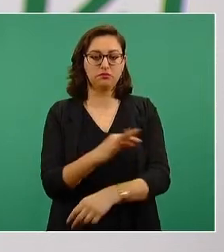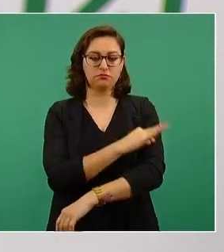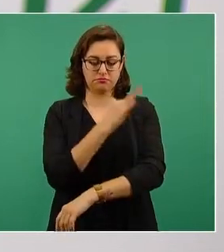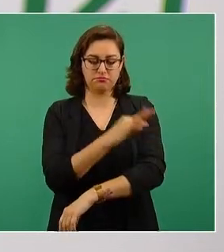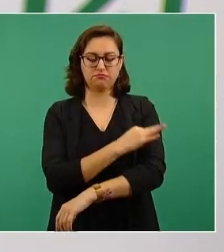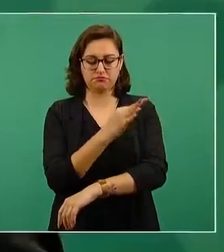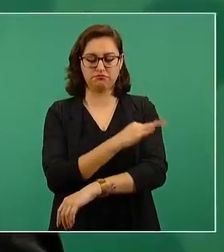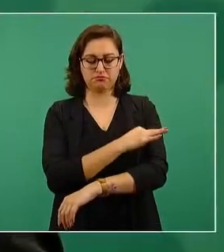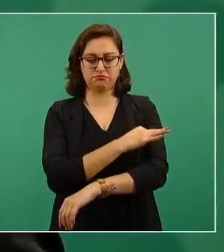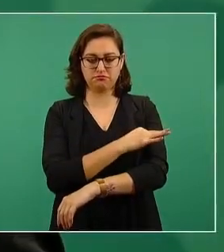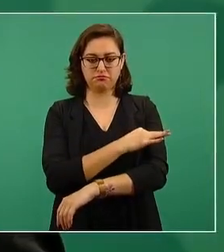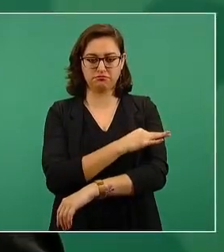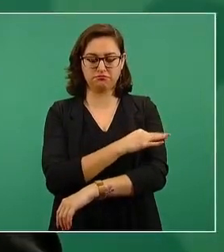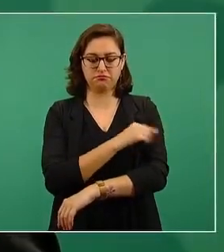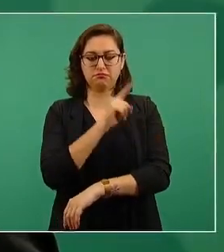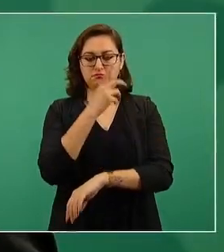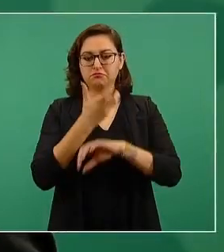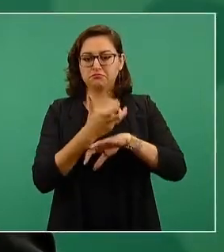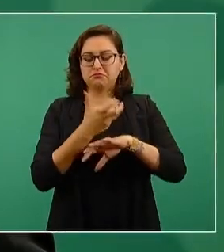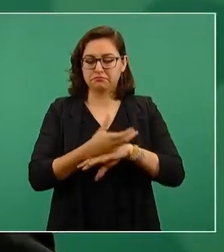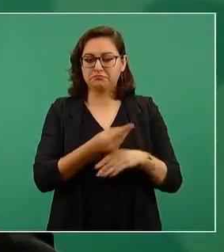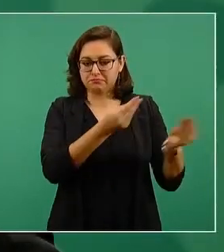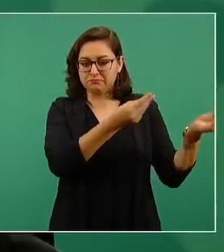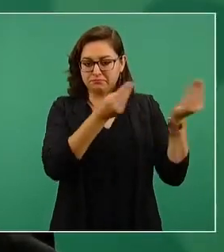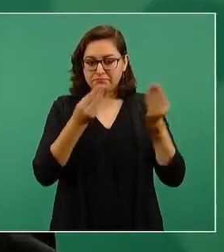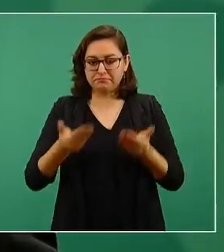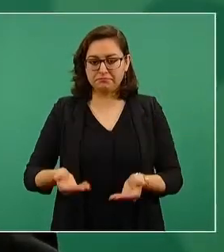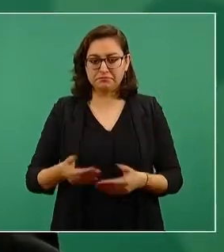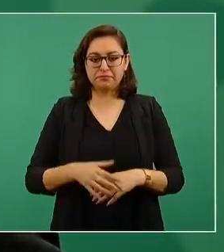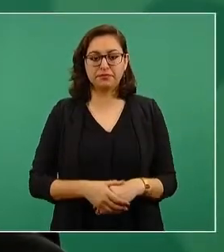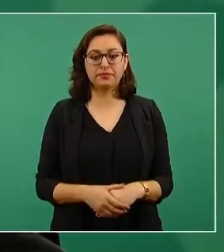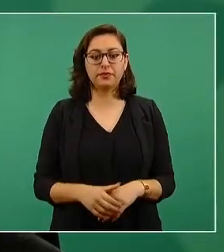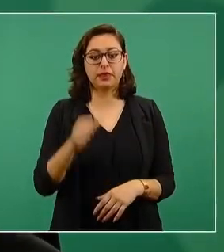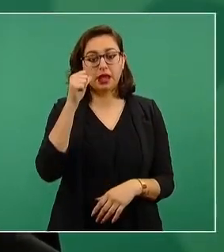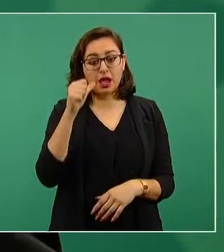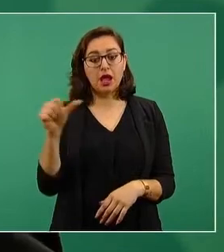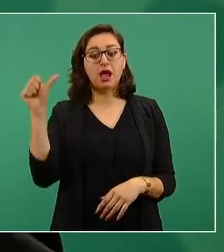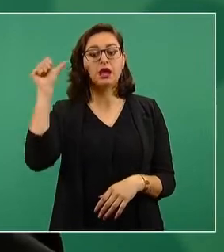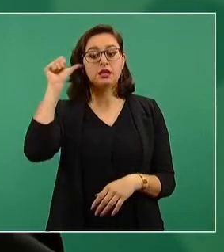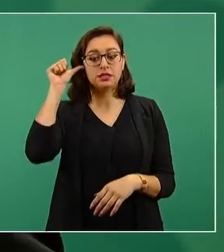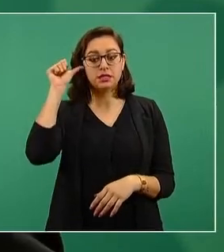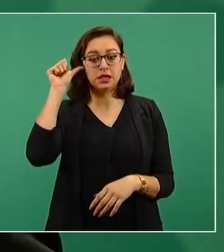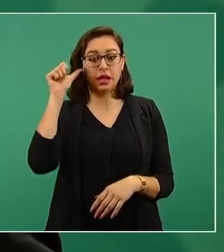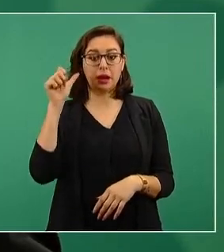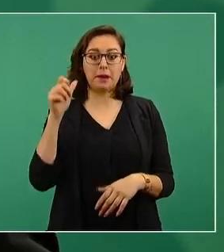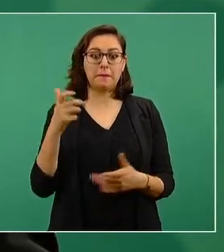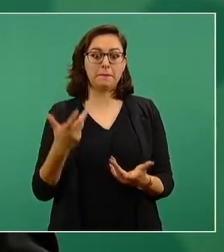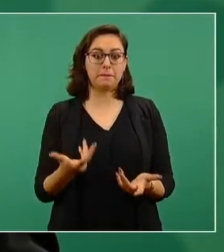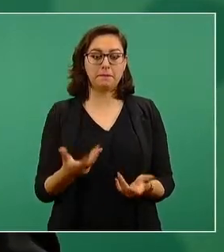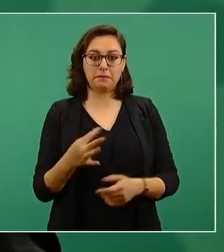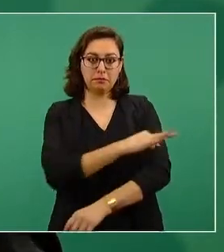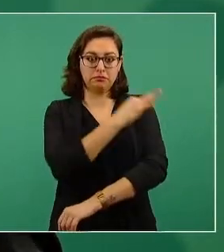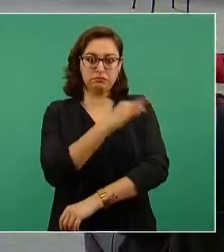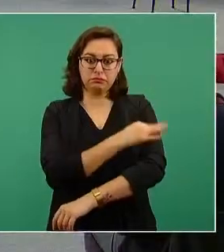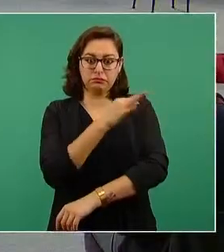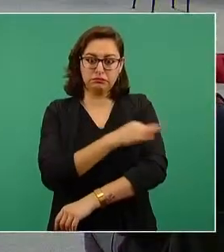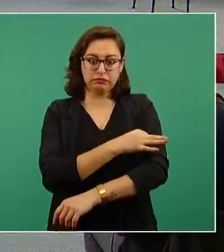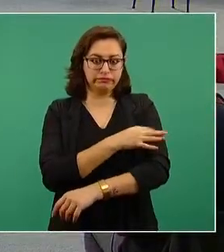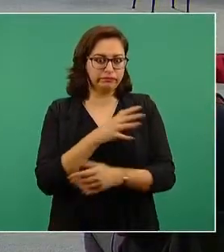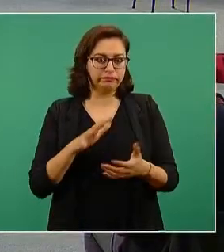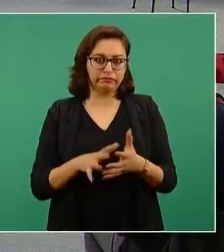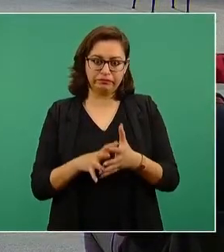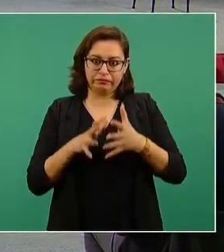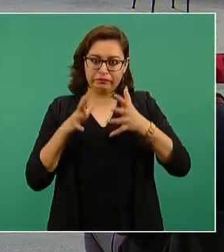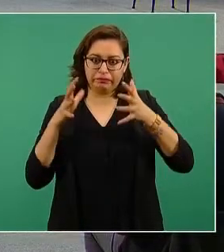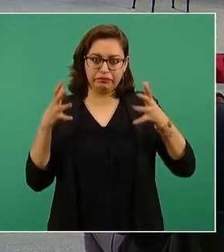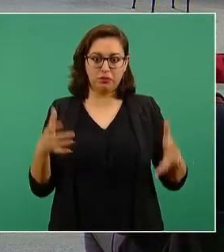dosis provenientes de los Estados Unidos. Ayer recibimos el embarque más grande en número de dosis,